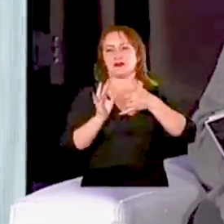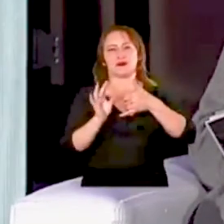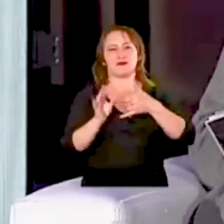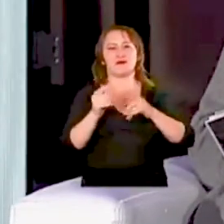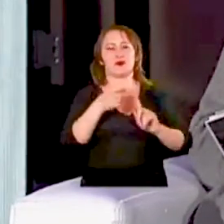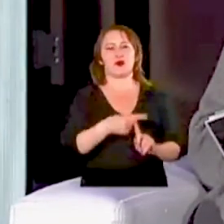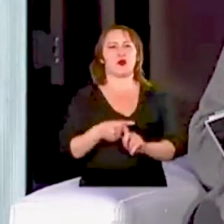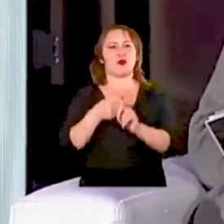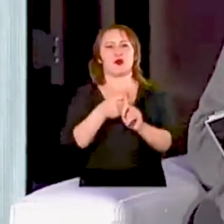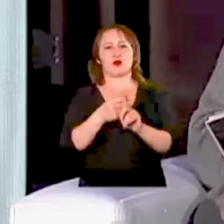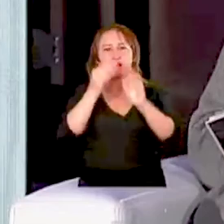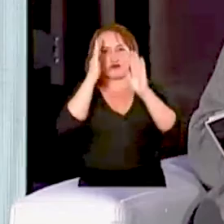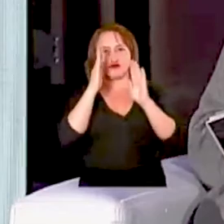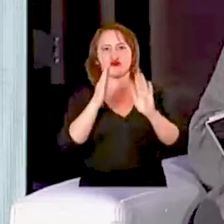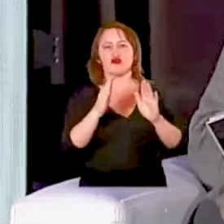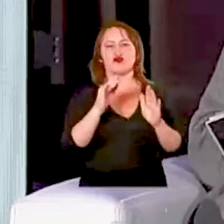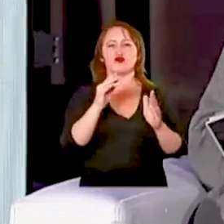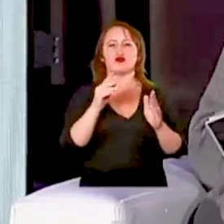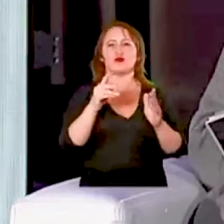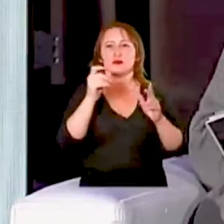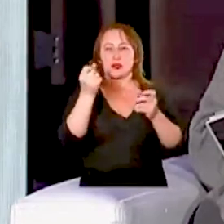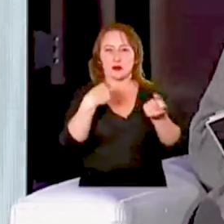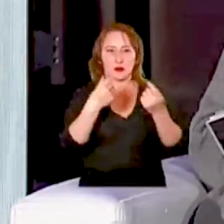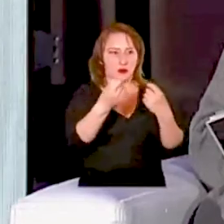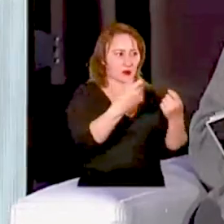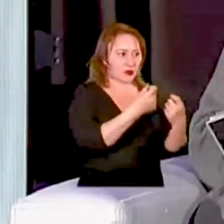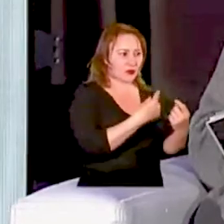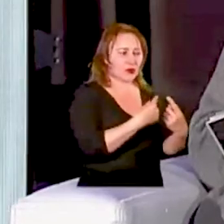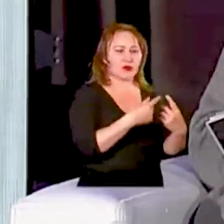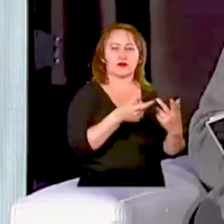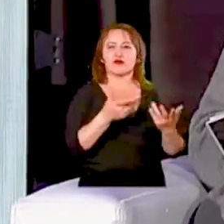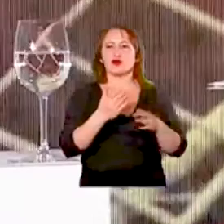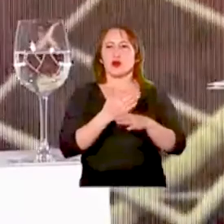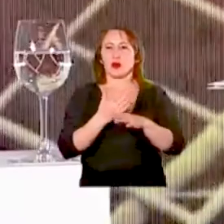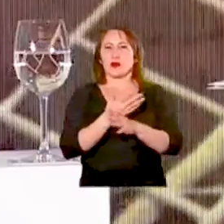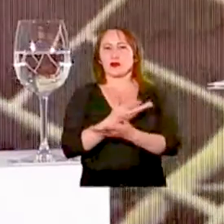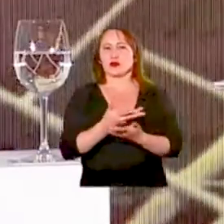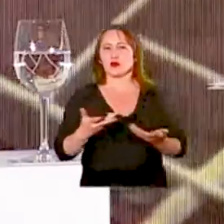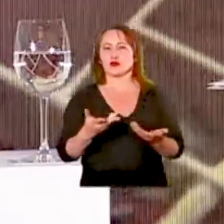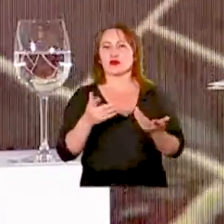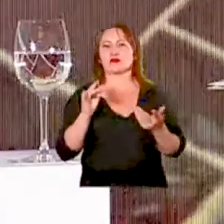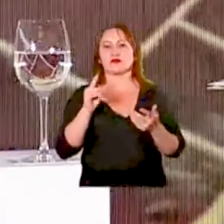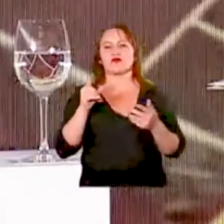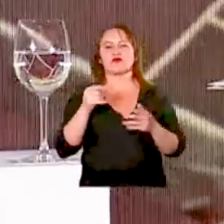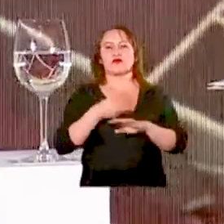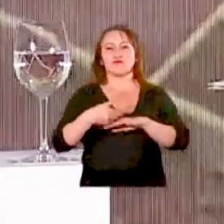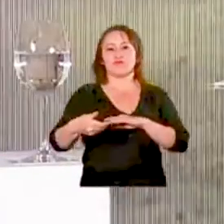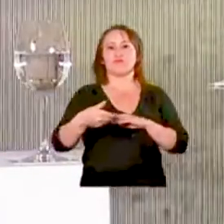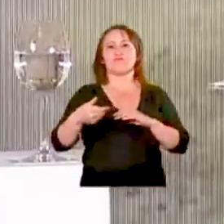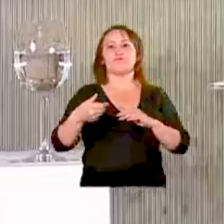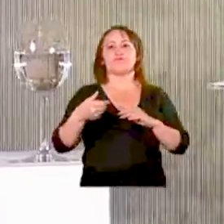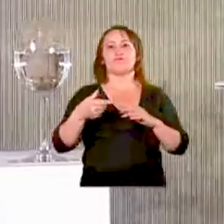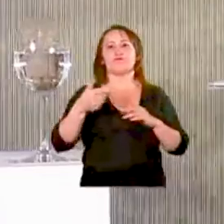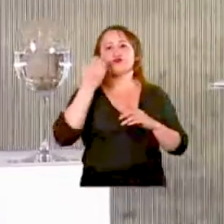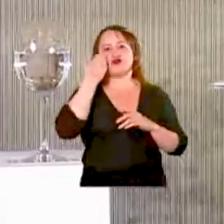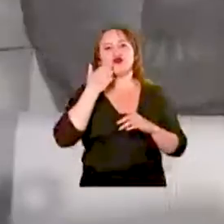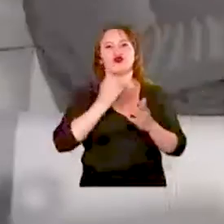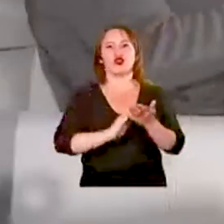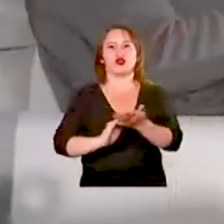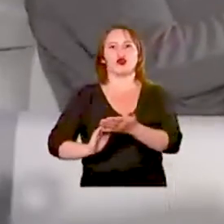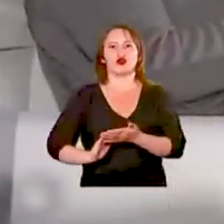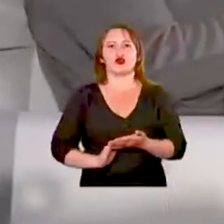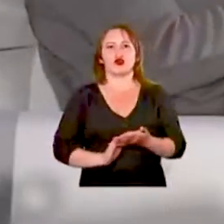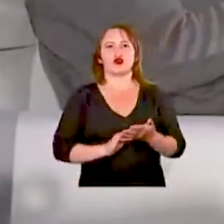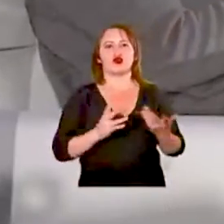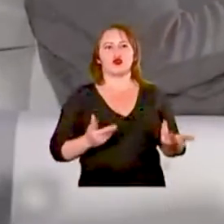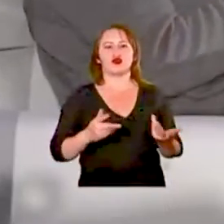una Procuraduría atendiendo las preguntas y las problemáticas que están reclamándonos y de las cuales nos piden solución.